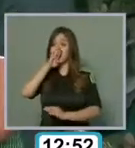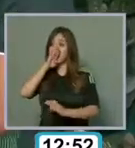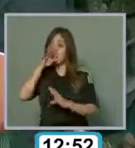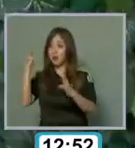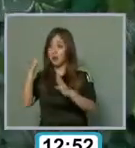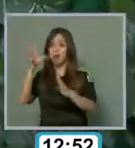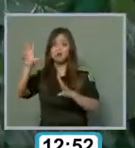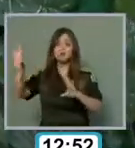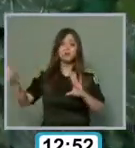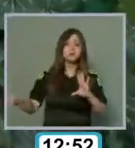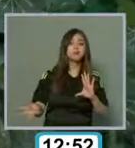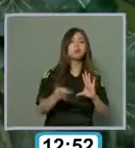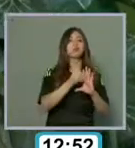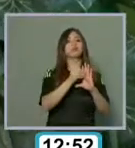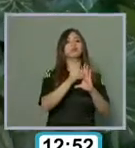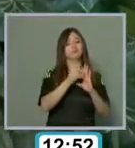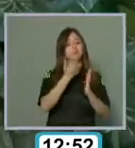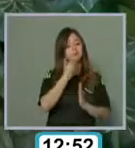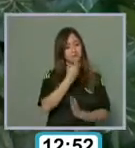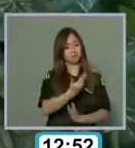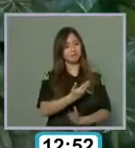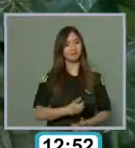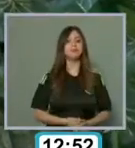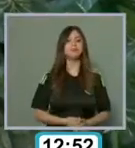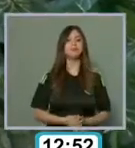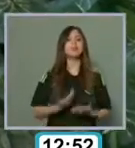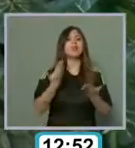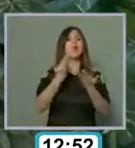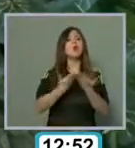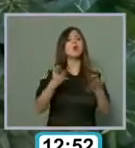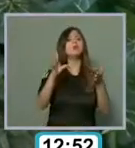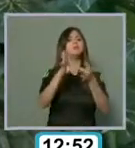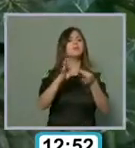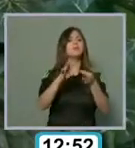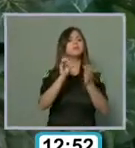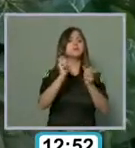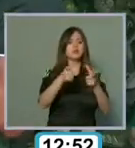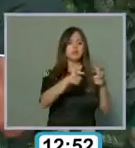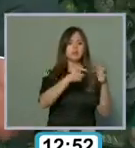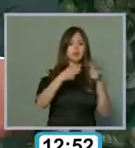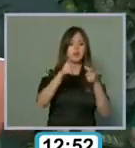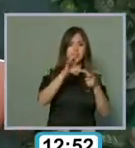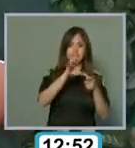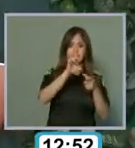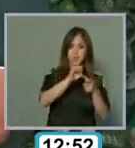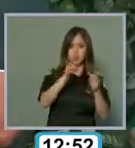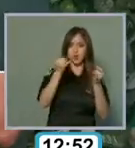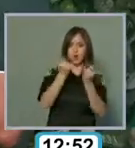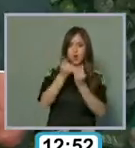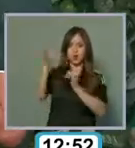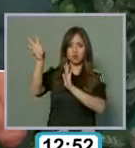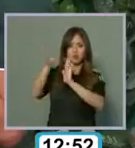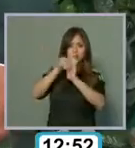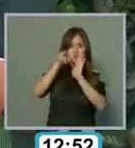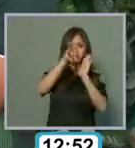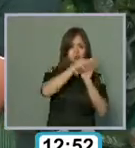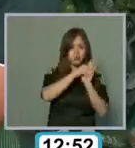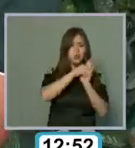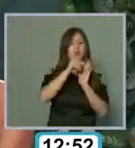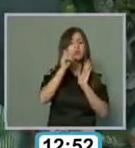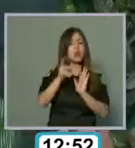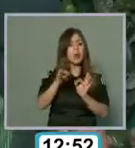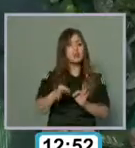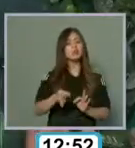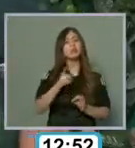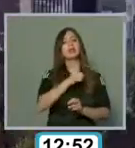Y ahora, platícame de la producción discográfica. ¿Va a haber covers? ¿Va a haber otros compositores? Cuéntame, ya